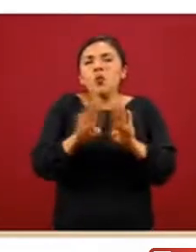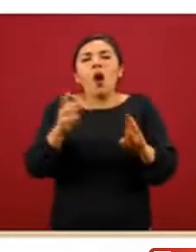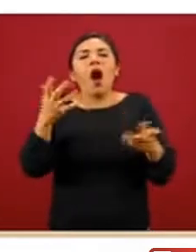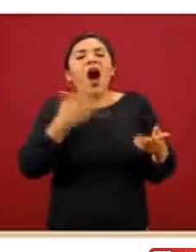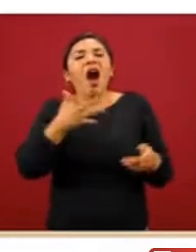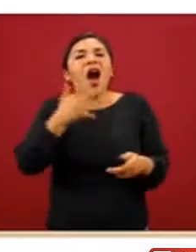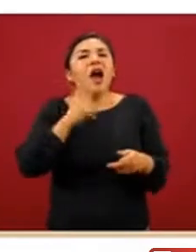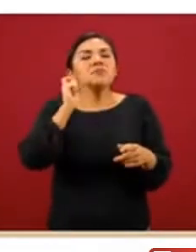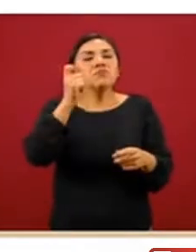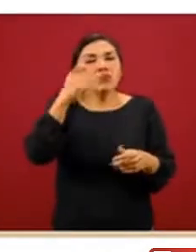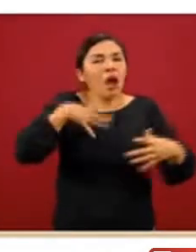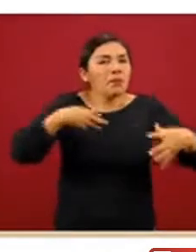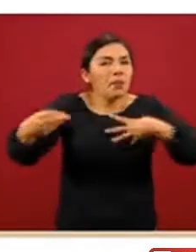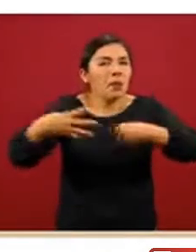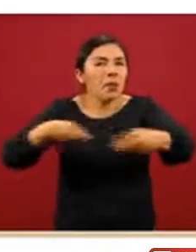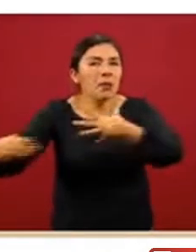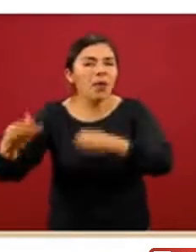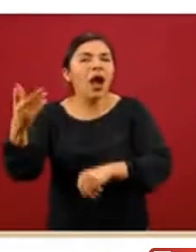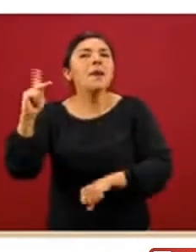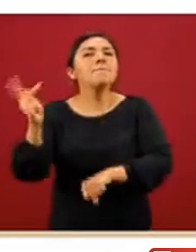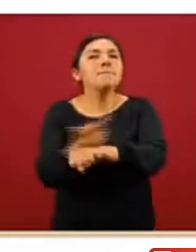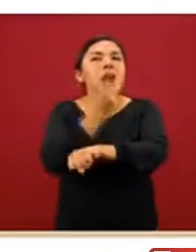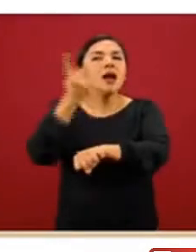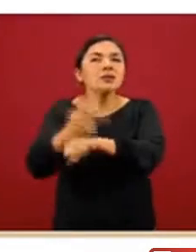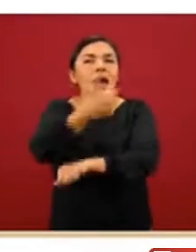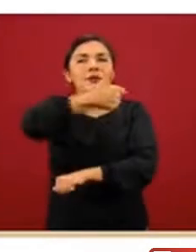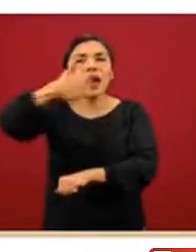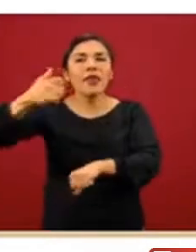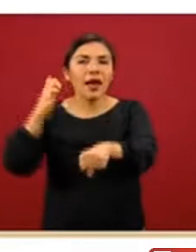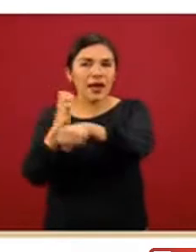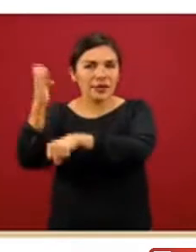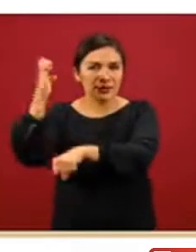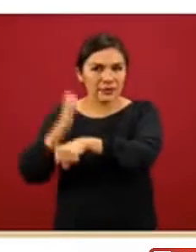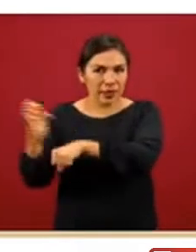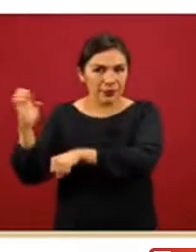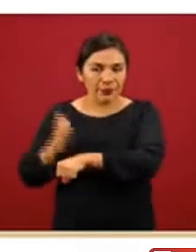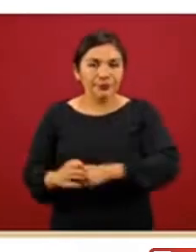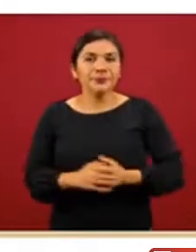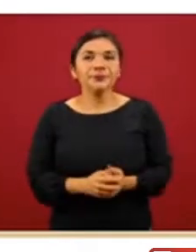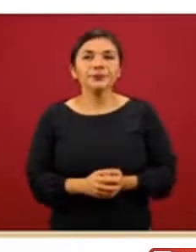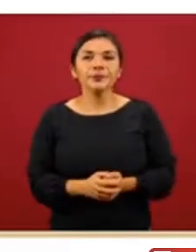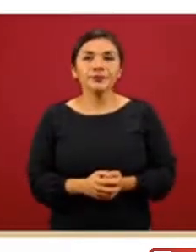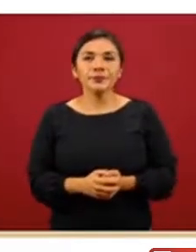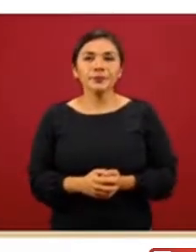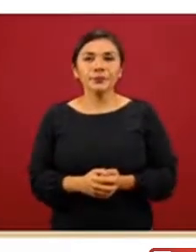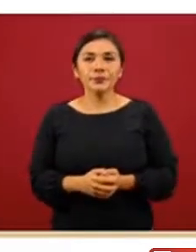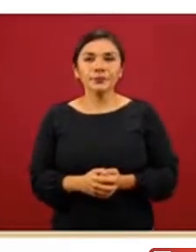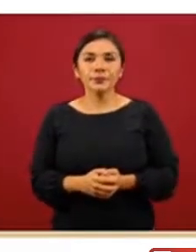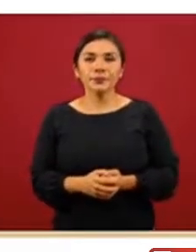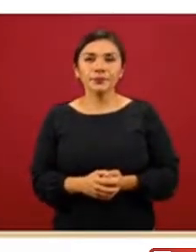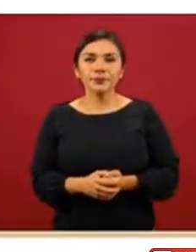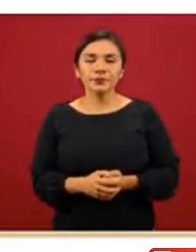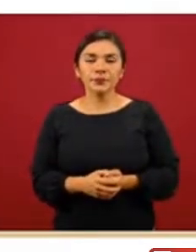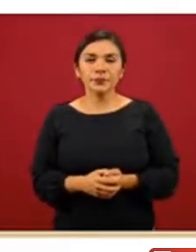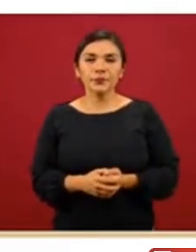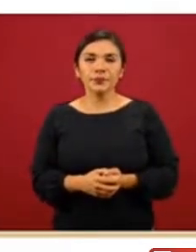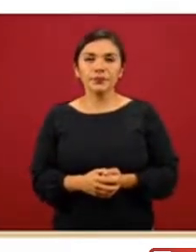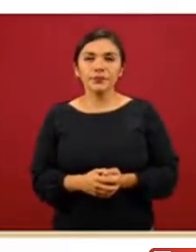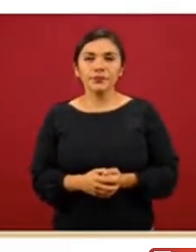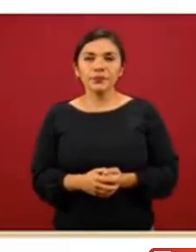también de transmisión que está sucediendo en cada una de las entidades federativas. Esto lógicamente forma parte de